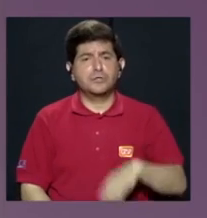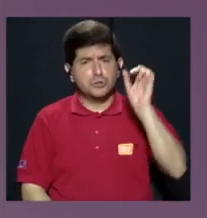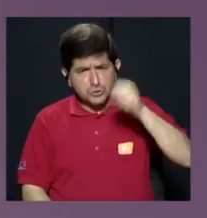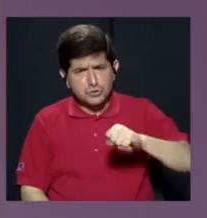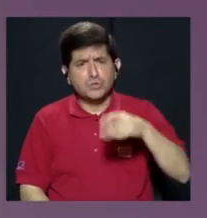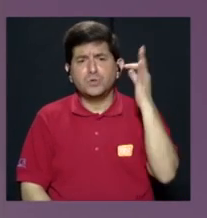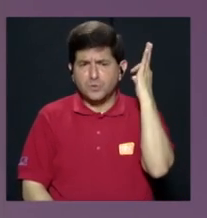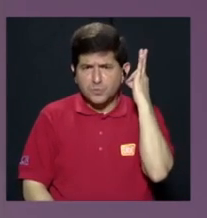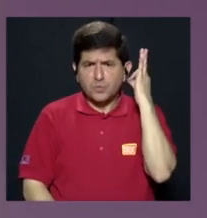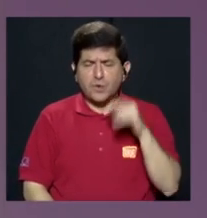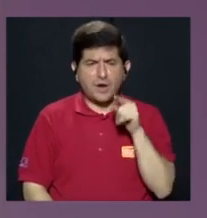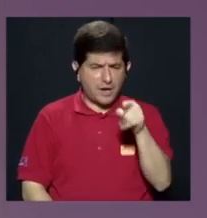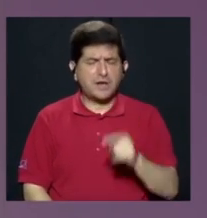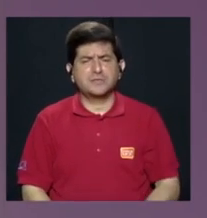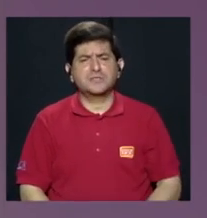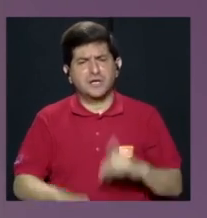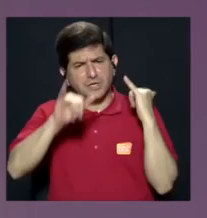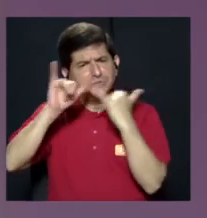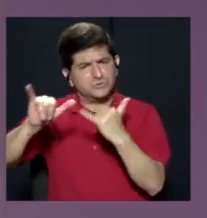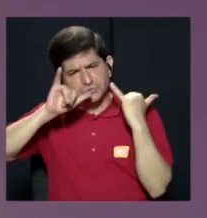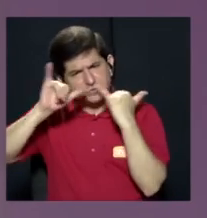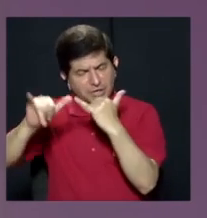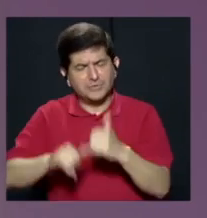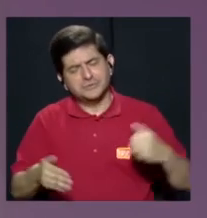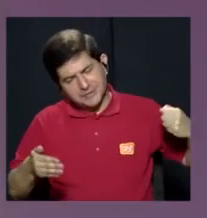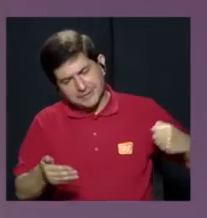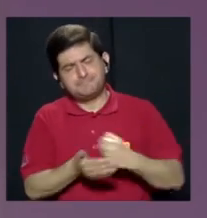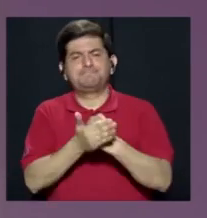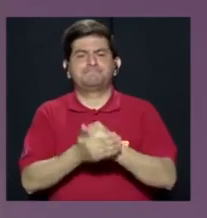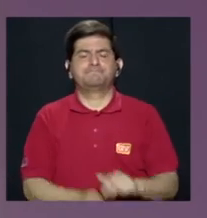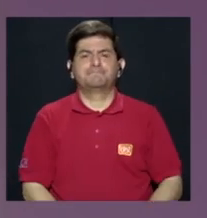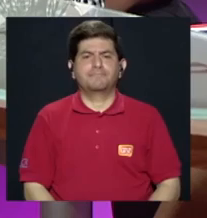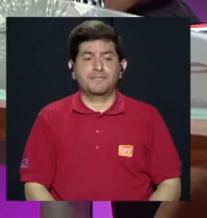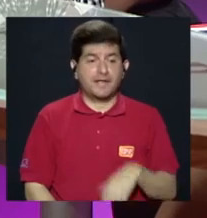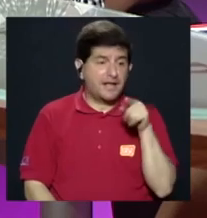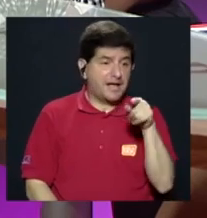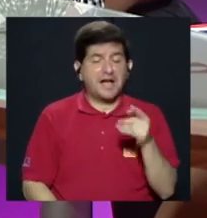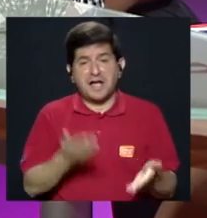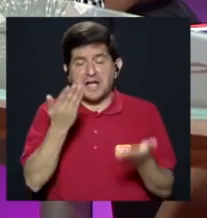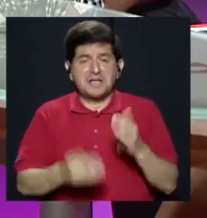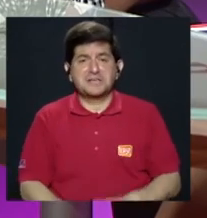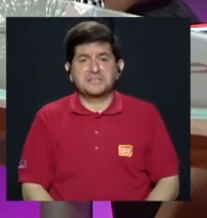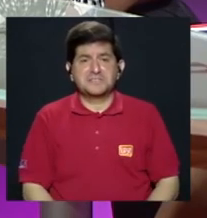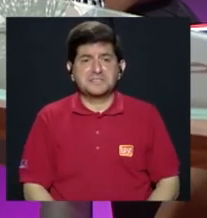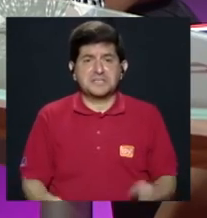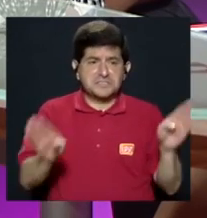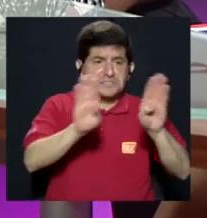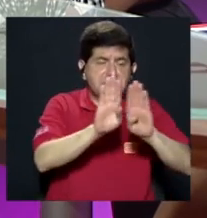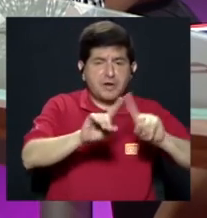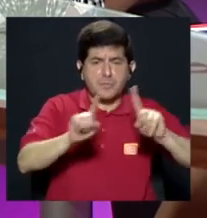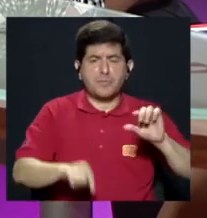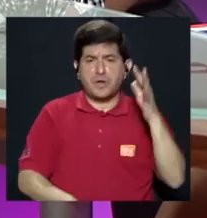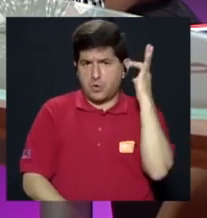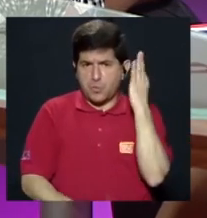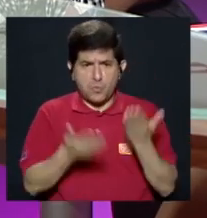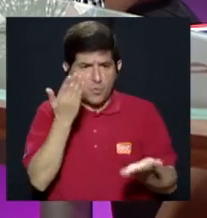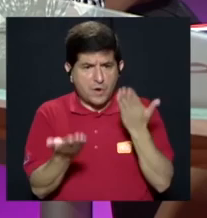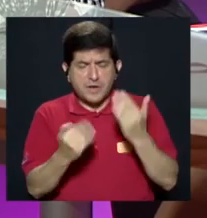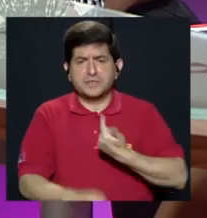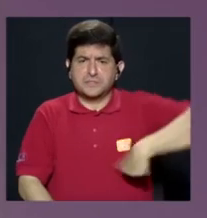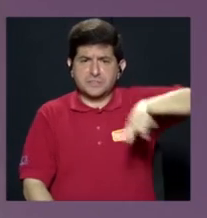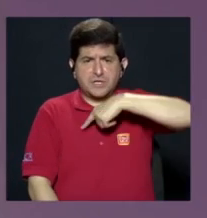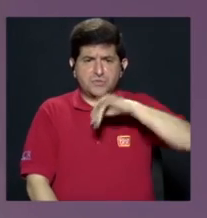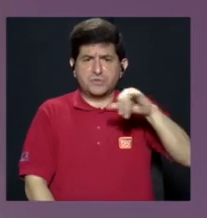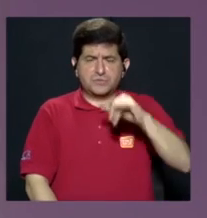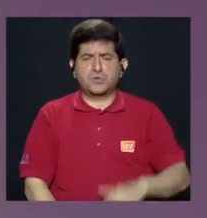muchas de las mujeres que van a poner una denuncia, lastimosamente a veces se la cierran, pero muchas de las mujeres no, muchas de las mujeres, como somos